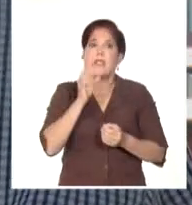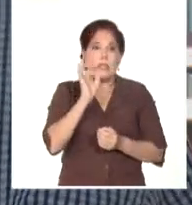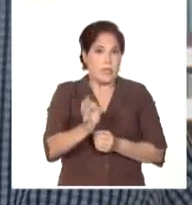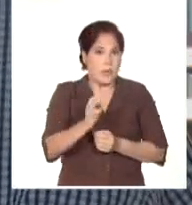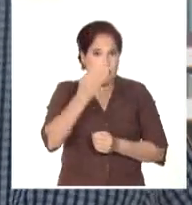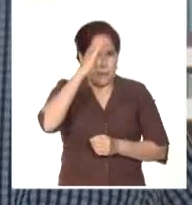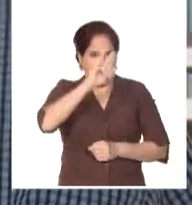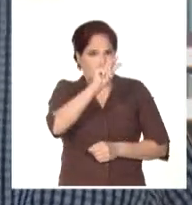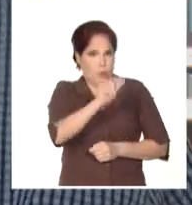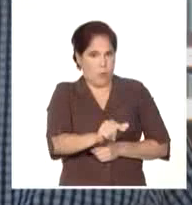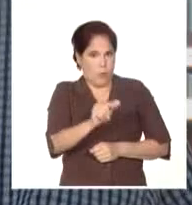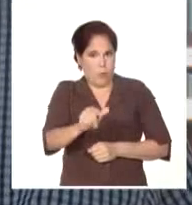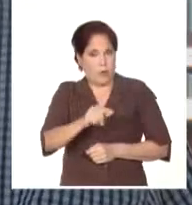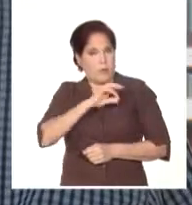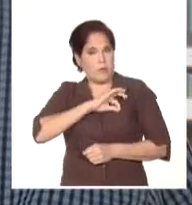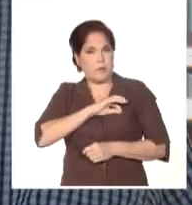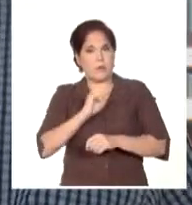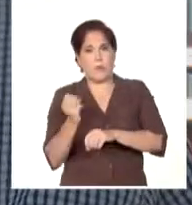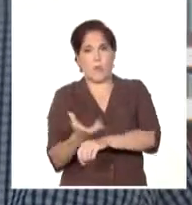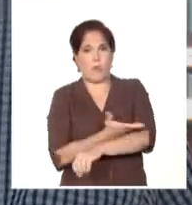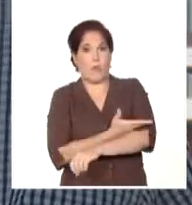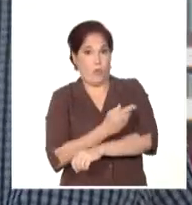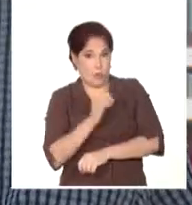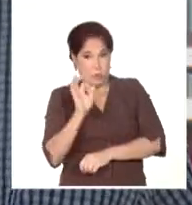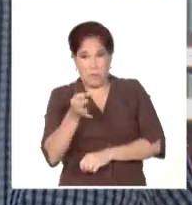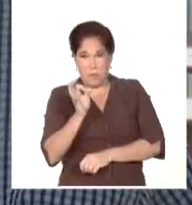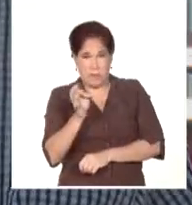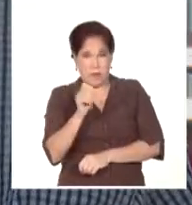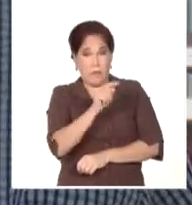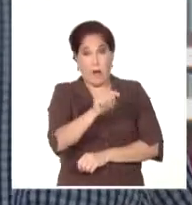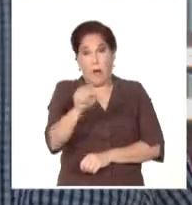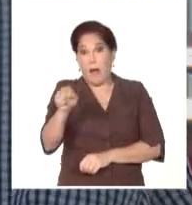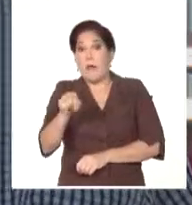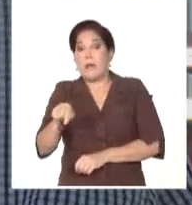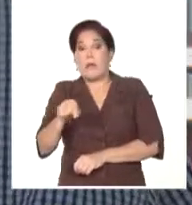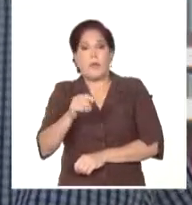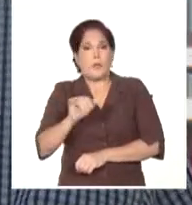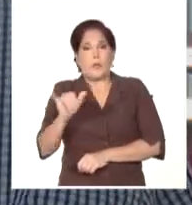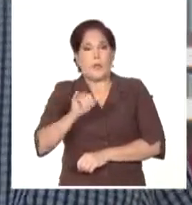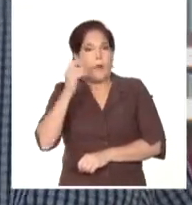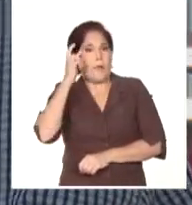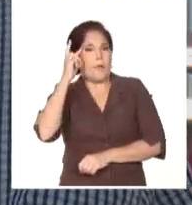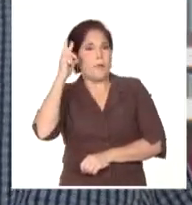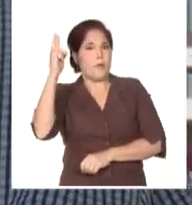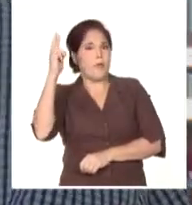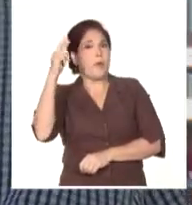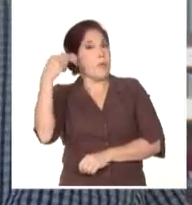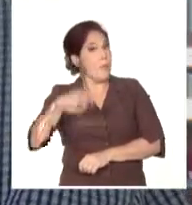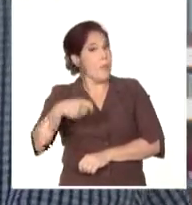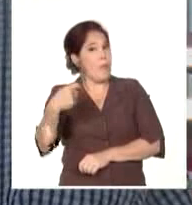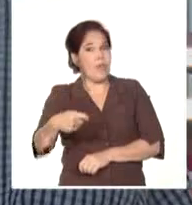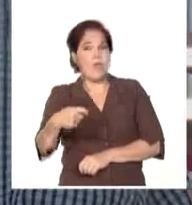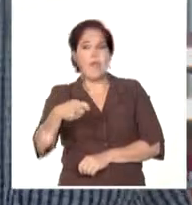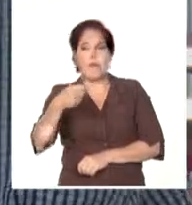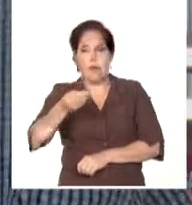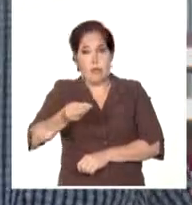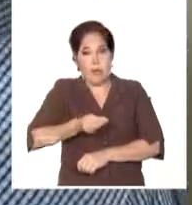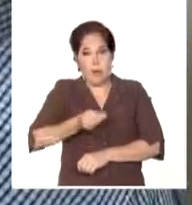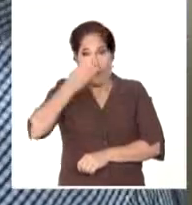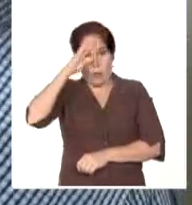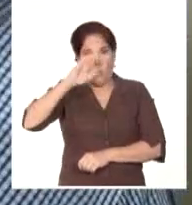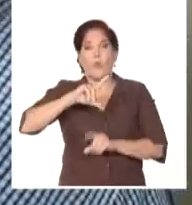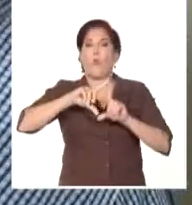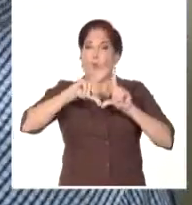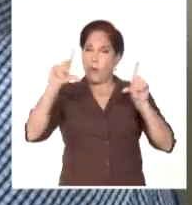un cubano que se sienta orgulloso de su patria, donde quiera que considere que hay una parte de esa memoria que tiene que ser entregada a su isla querida, pues que se